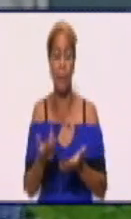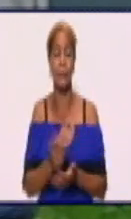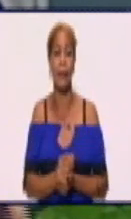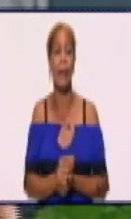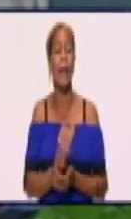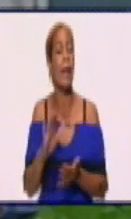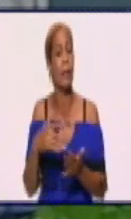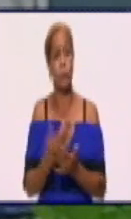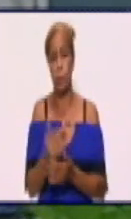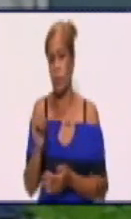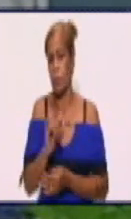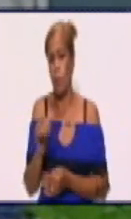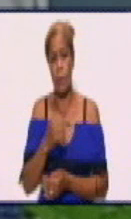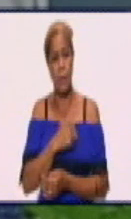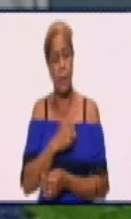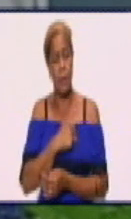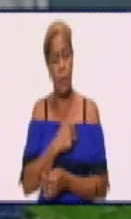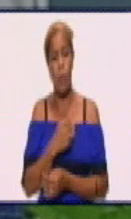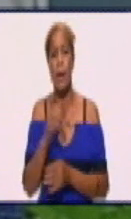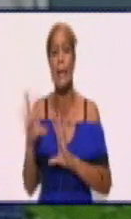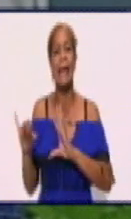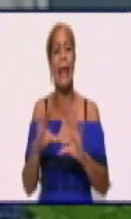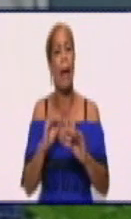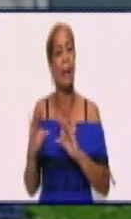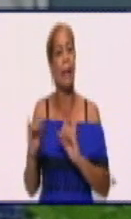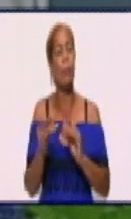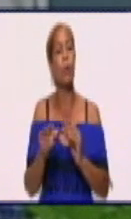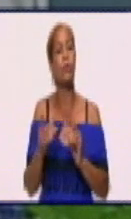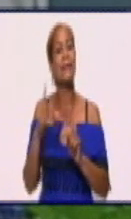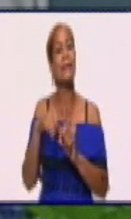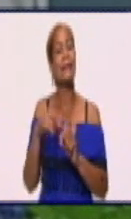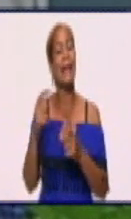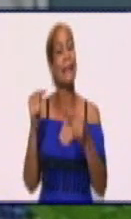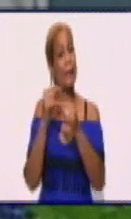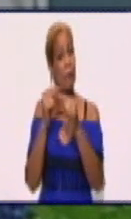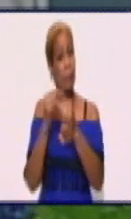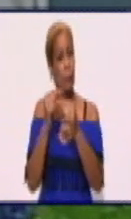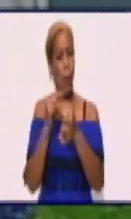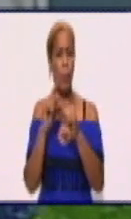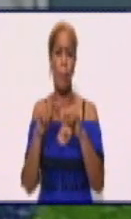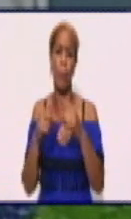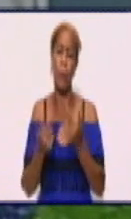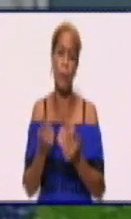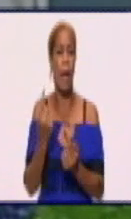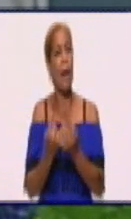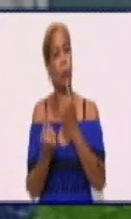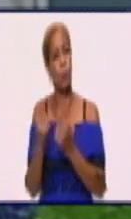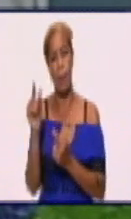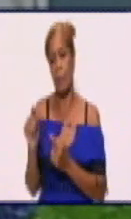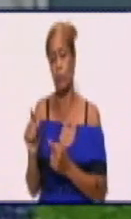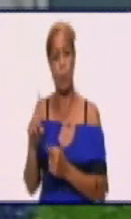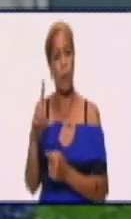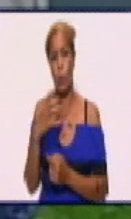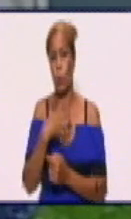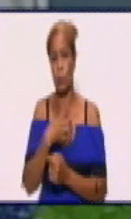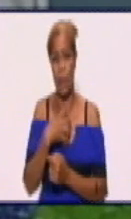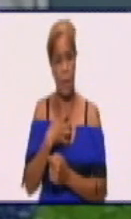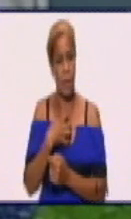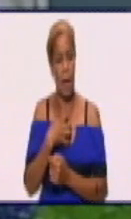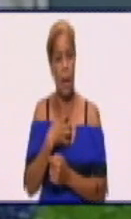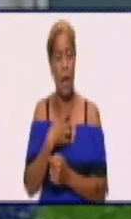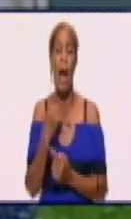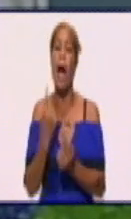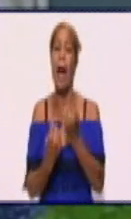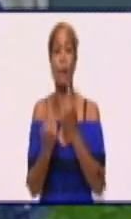también quiero que hablemos del transfer móvil porque puede haber alguien que no lo tenga porque puede haber alguien que no lo conozca o que no sepa de